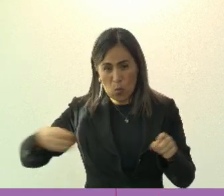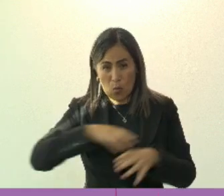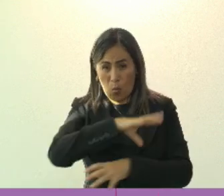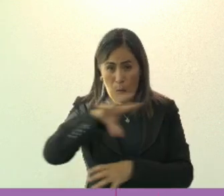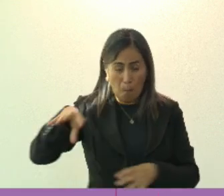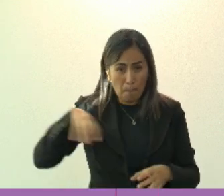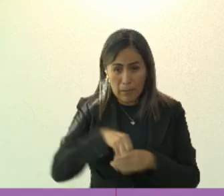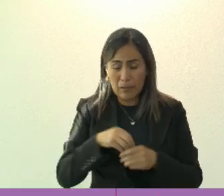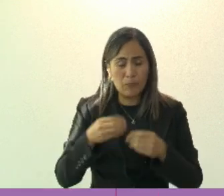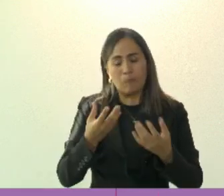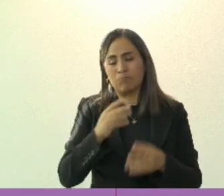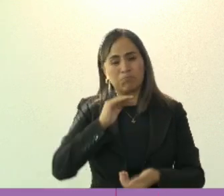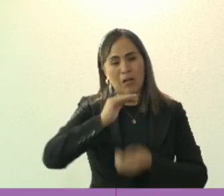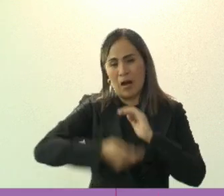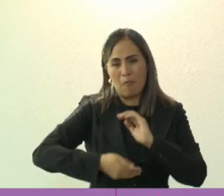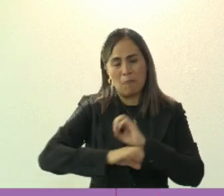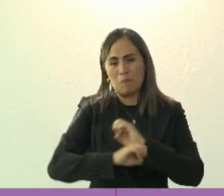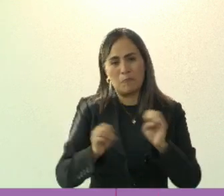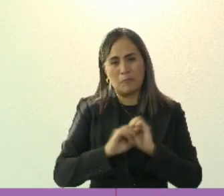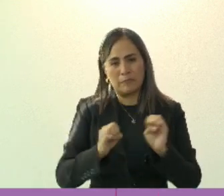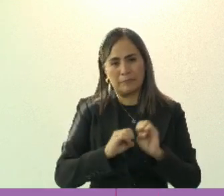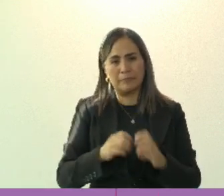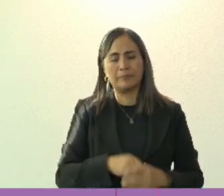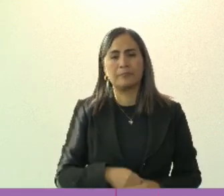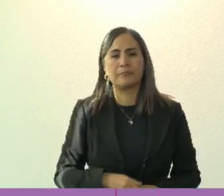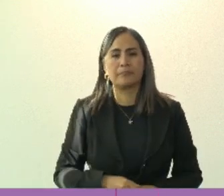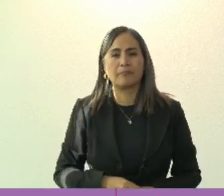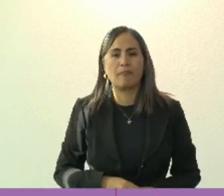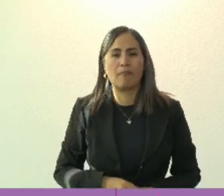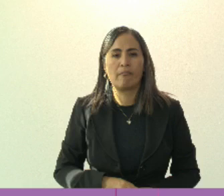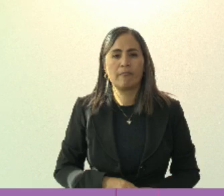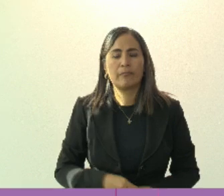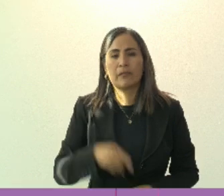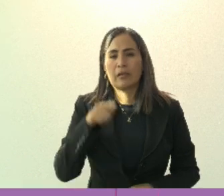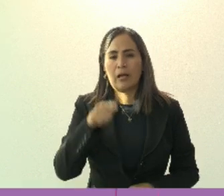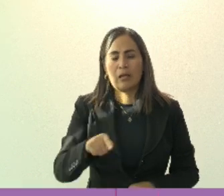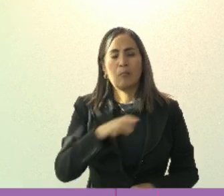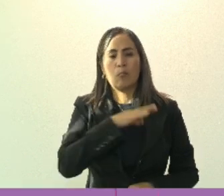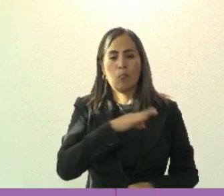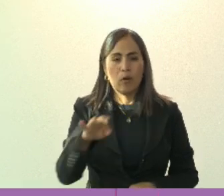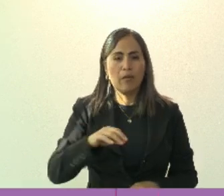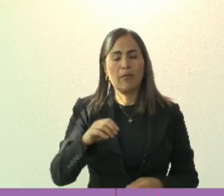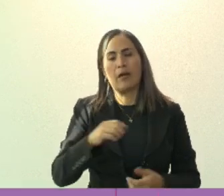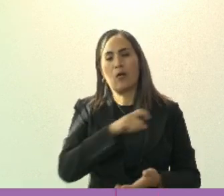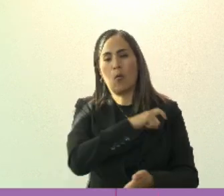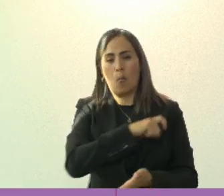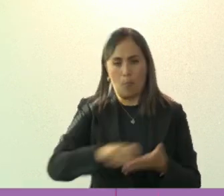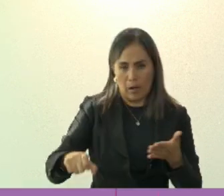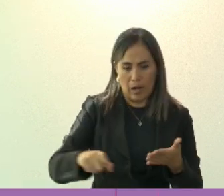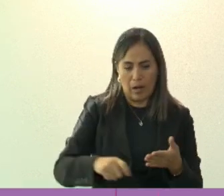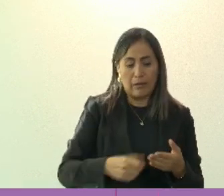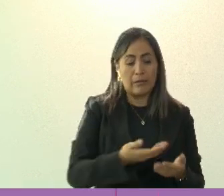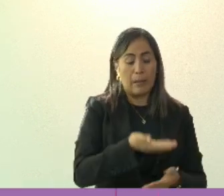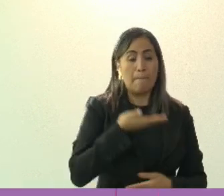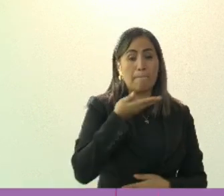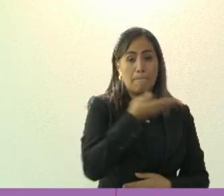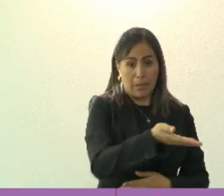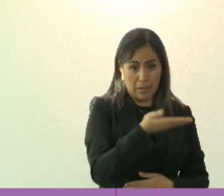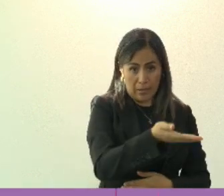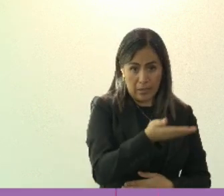el acto administrativo. Y a esto me refiero, tocando el tema de la adquisición, desde que me lo pidieron hasta que se lo